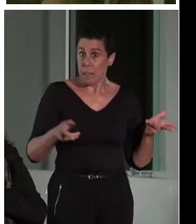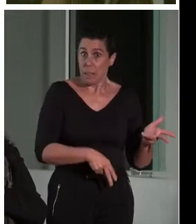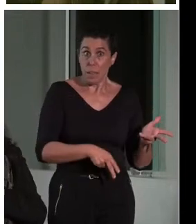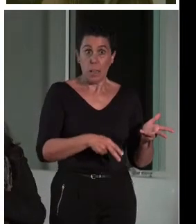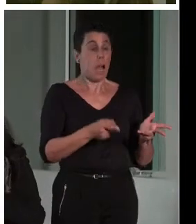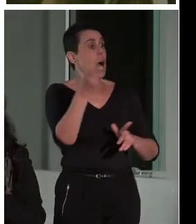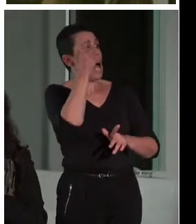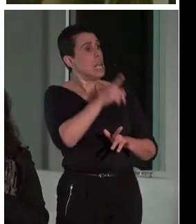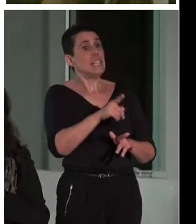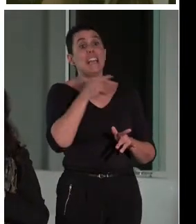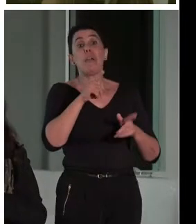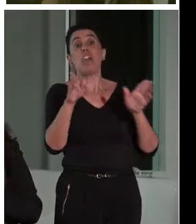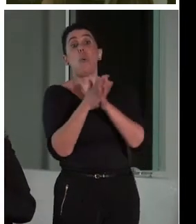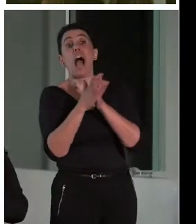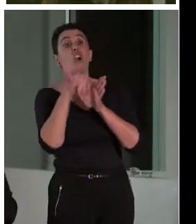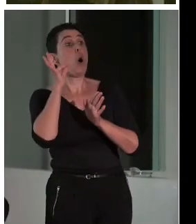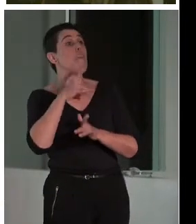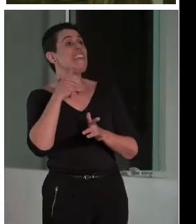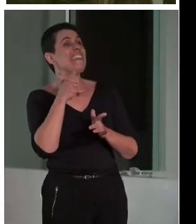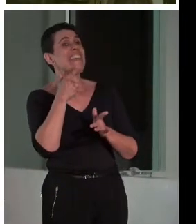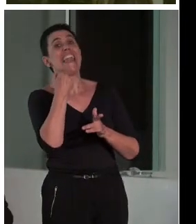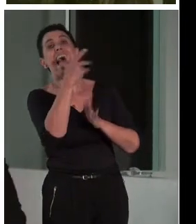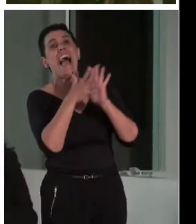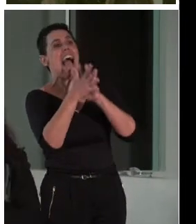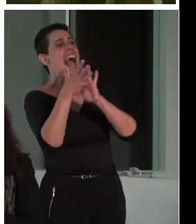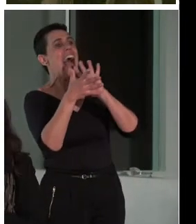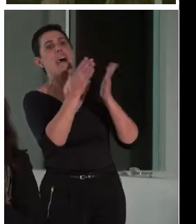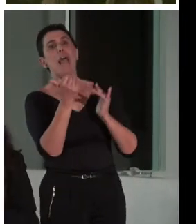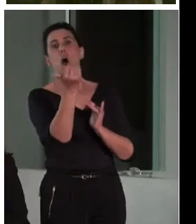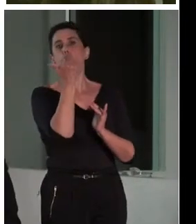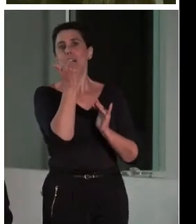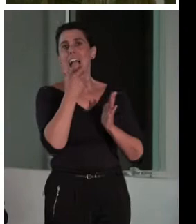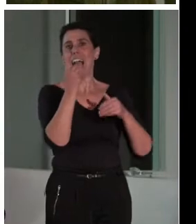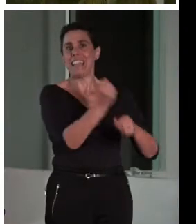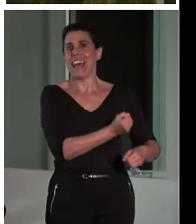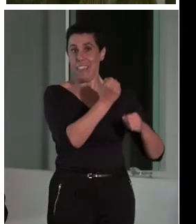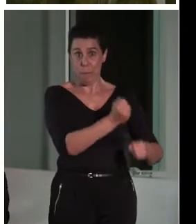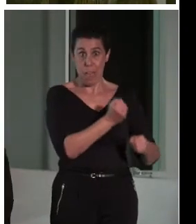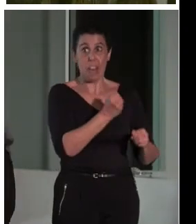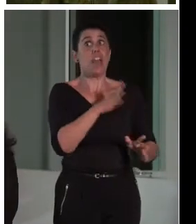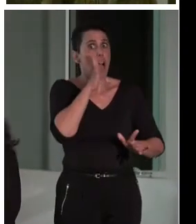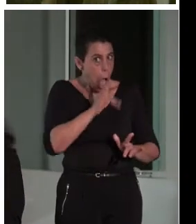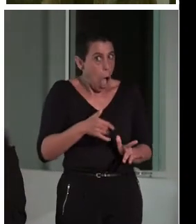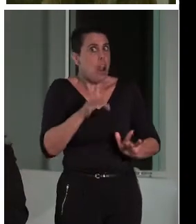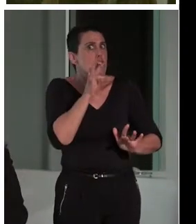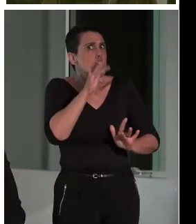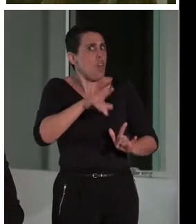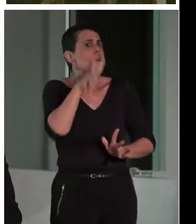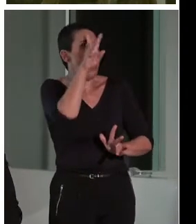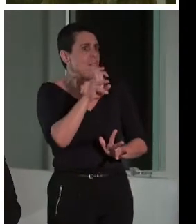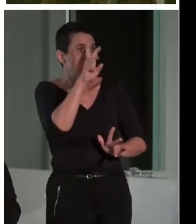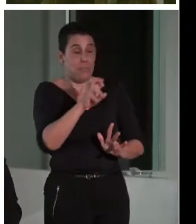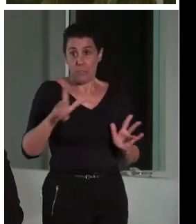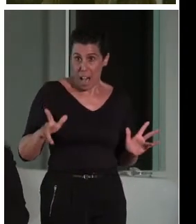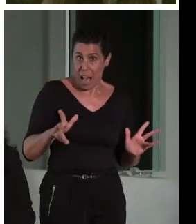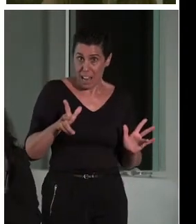compañera citaba a la carta de venecia bueno sabéis que es nuestra carta todavía podemos tirar de carta de venecia en algunos sentidos tenemos cartas